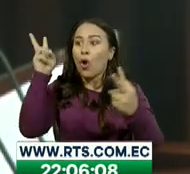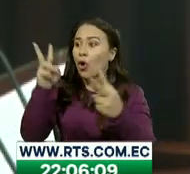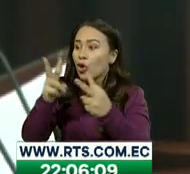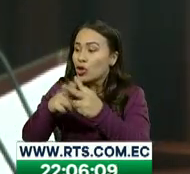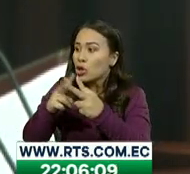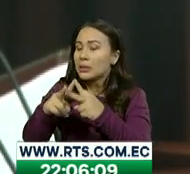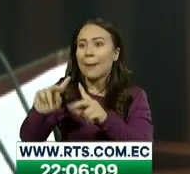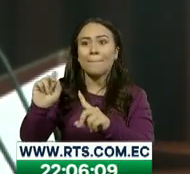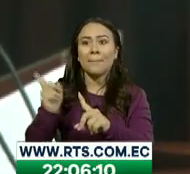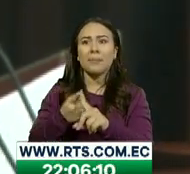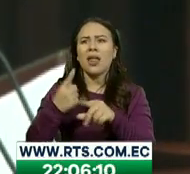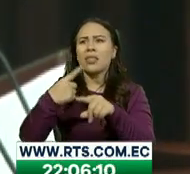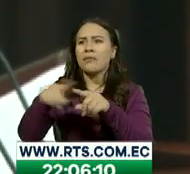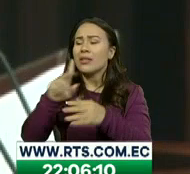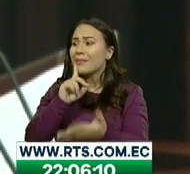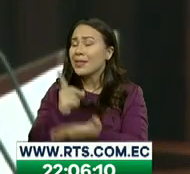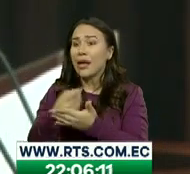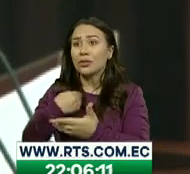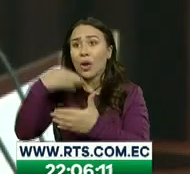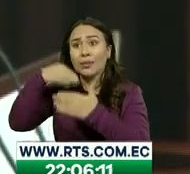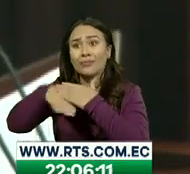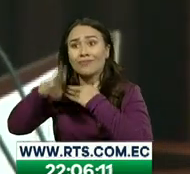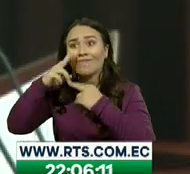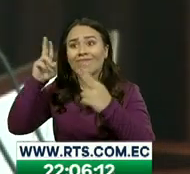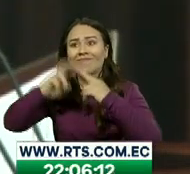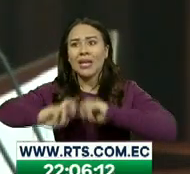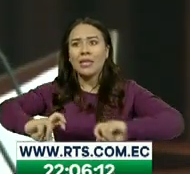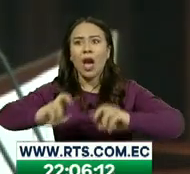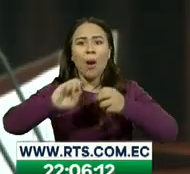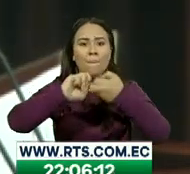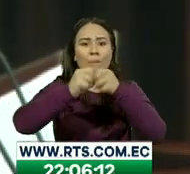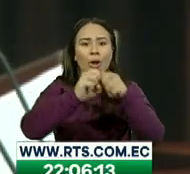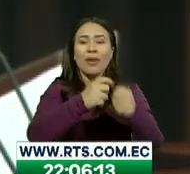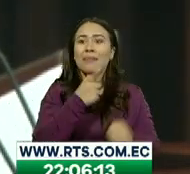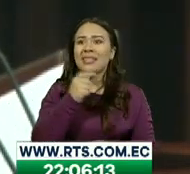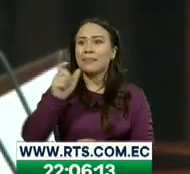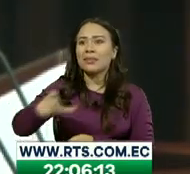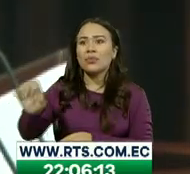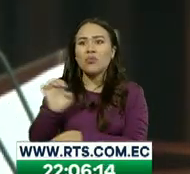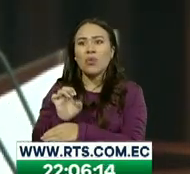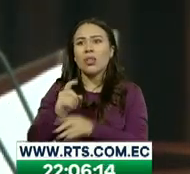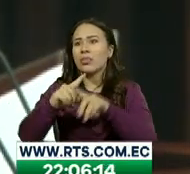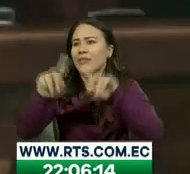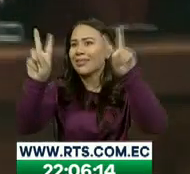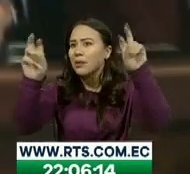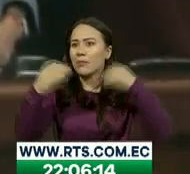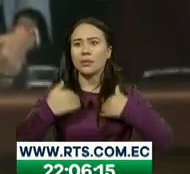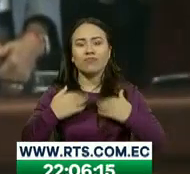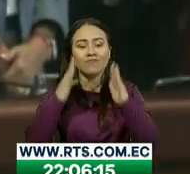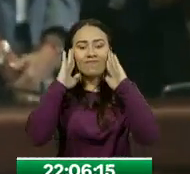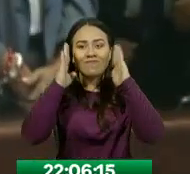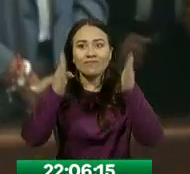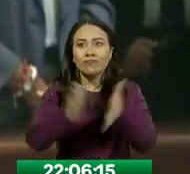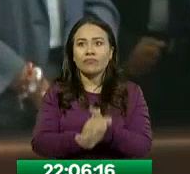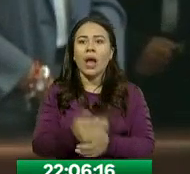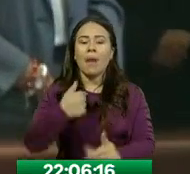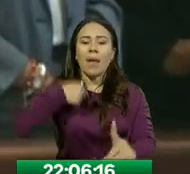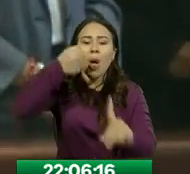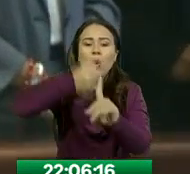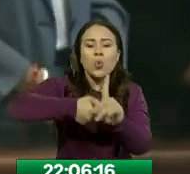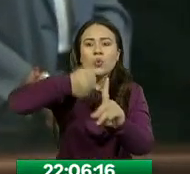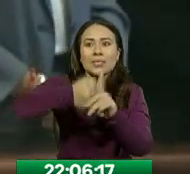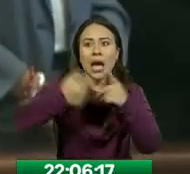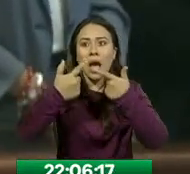primera mano diferentes realidades, conocer de los problemas que enfrentamos los ecuatorianos en diversos ámbitos. Se refirió a su lucha por la